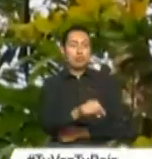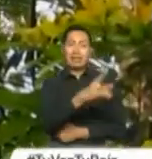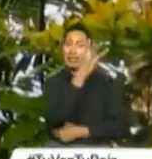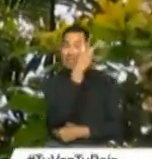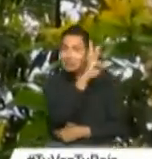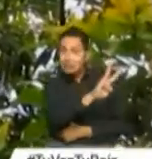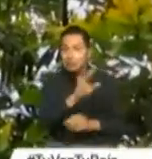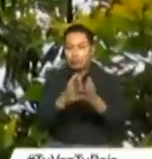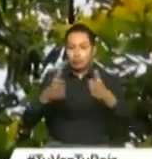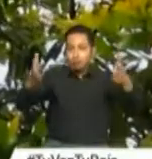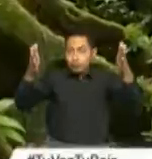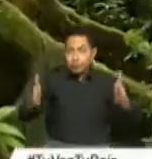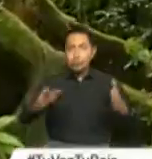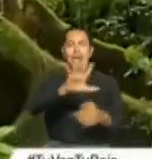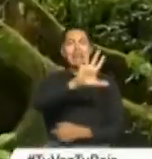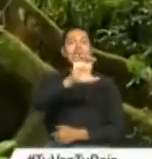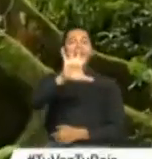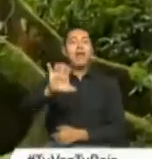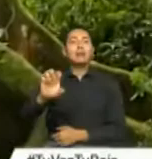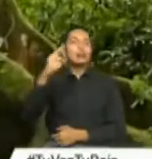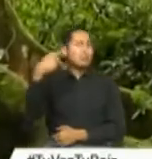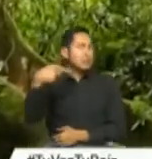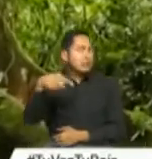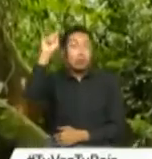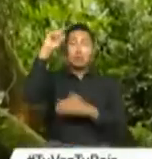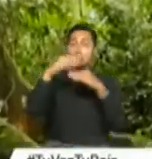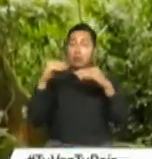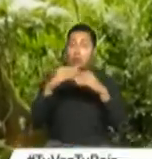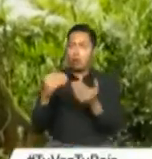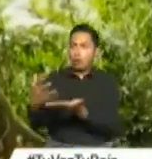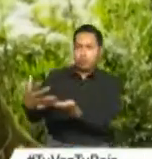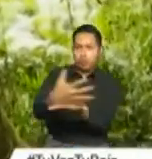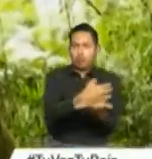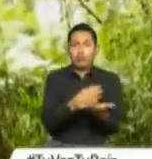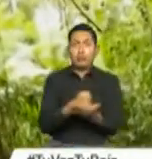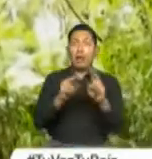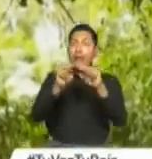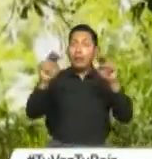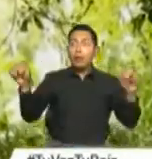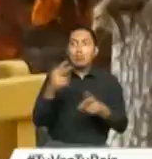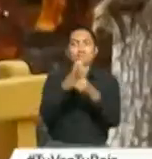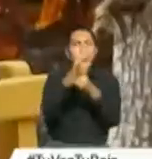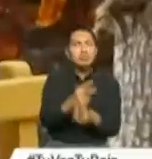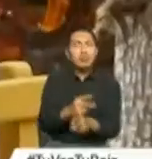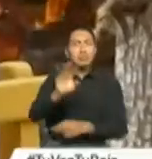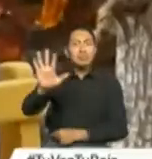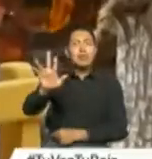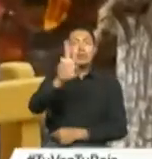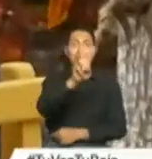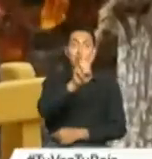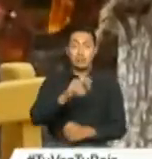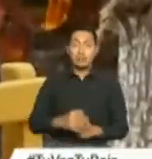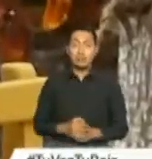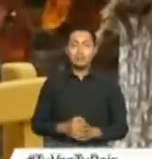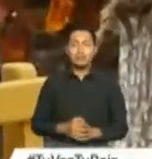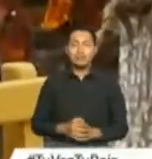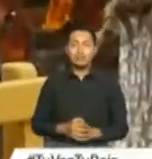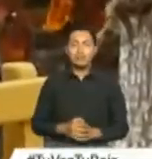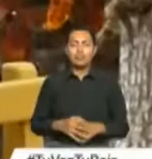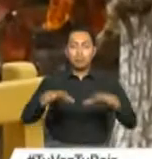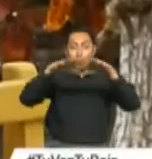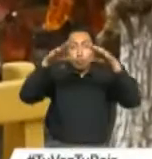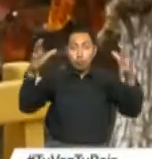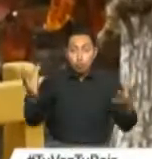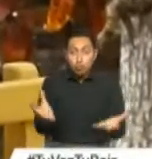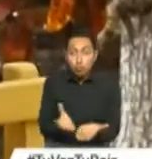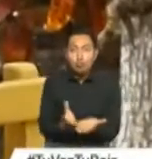561 mil millones de dólares, logrando proteger 52 áreas naturales. se ubicó en un momento en el centro del mundo en cuanto a